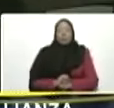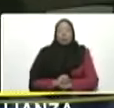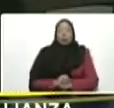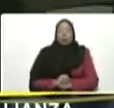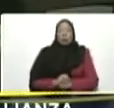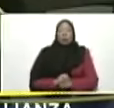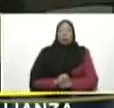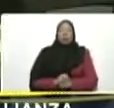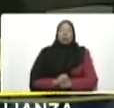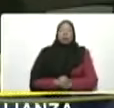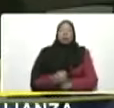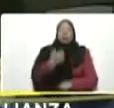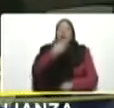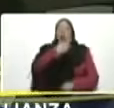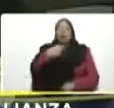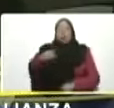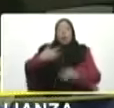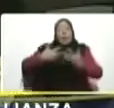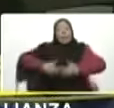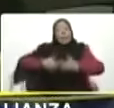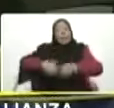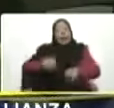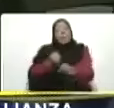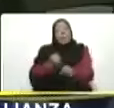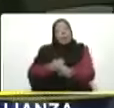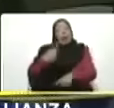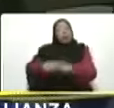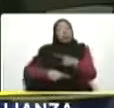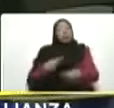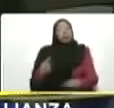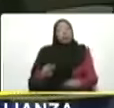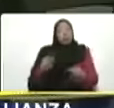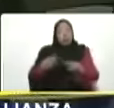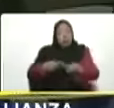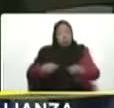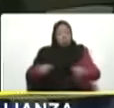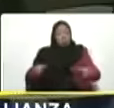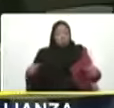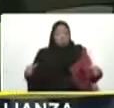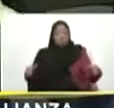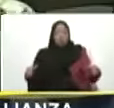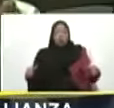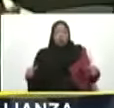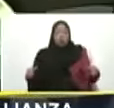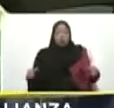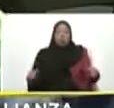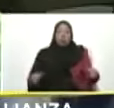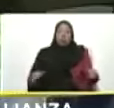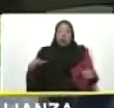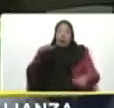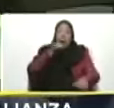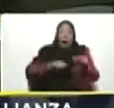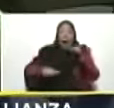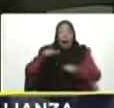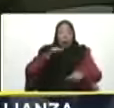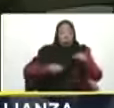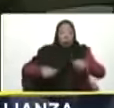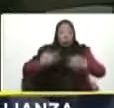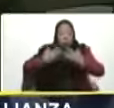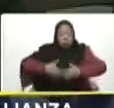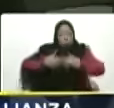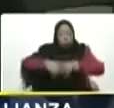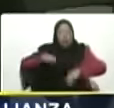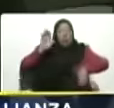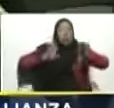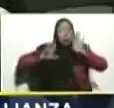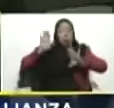¿Está creciendo qué? La industria, la agricultura, la agroindustria, el